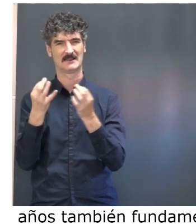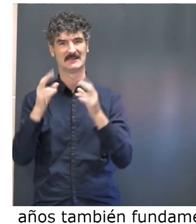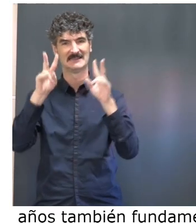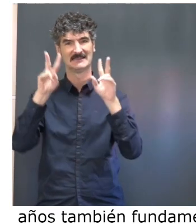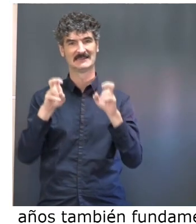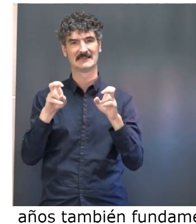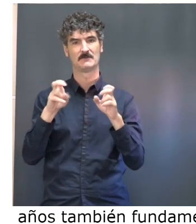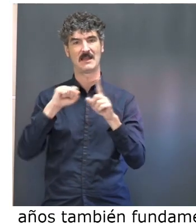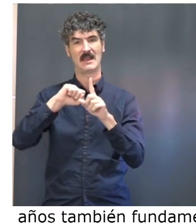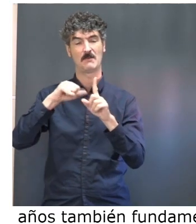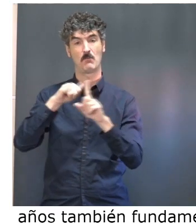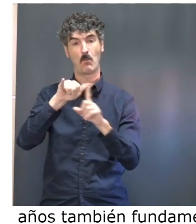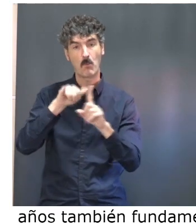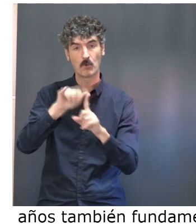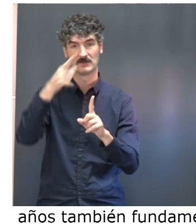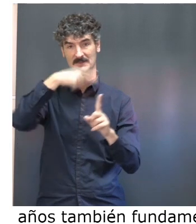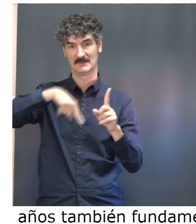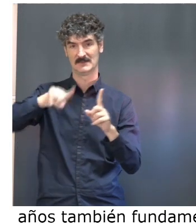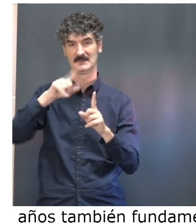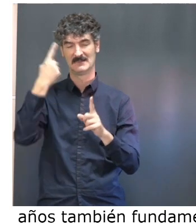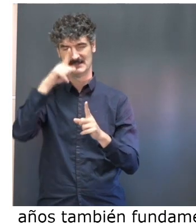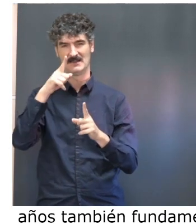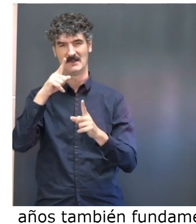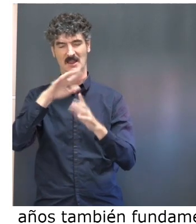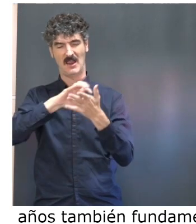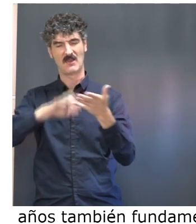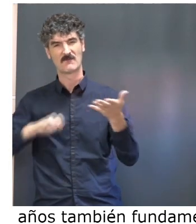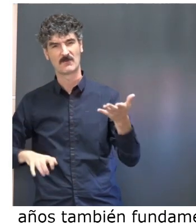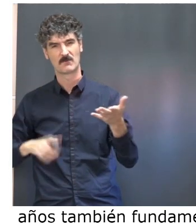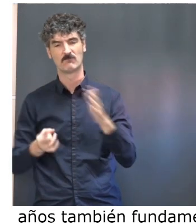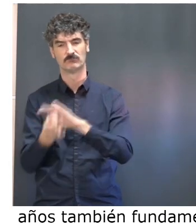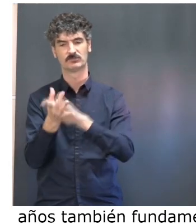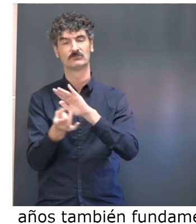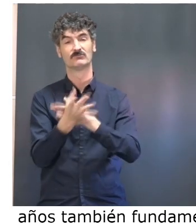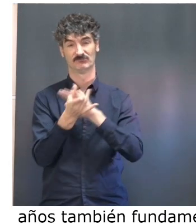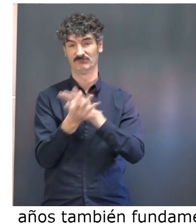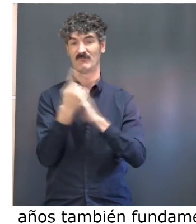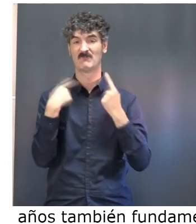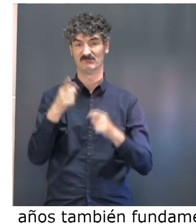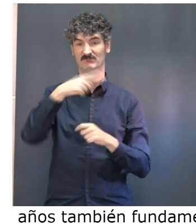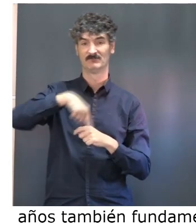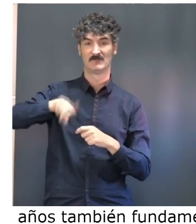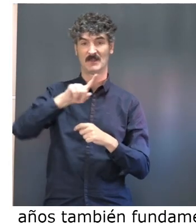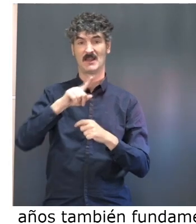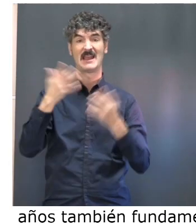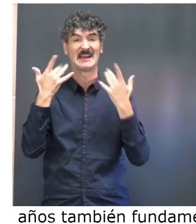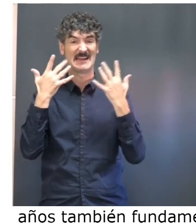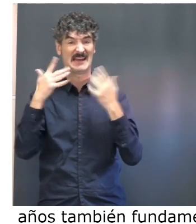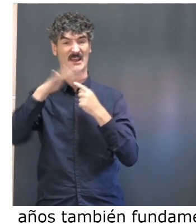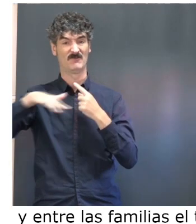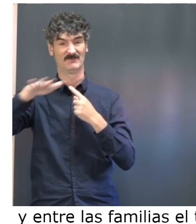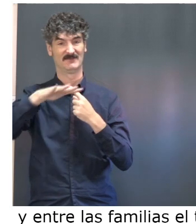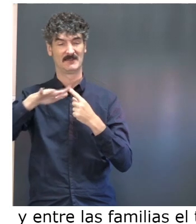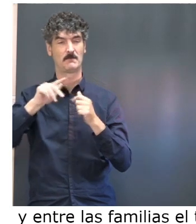del acoso escolar y el bullying, y se sabe por diferentes informes que se produce mayoritariamente en los tiempos del recreo y que la